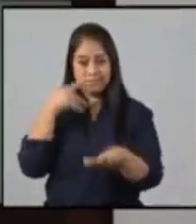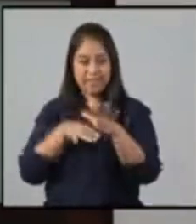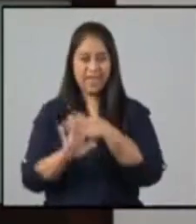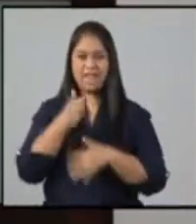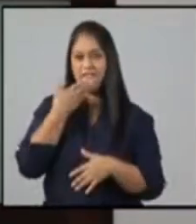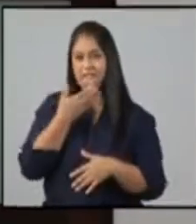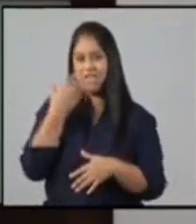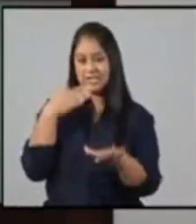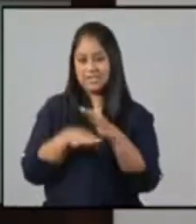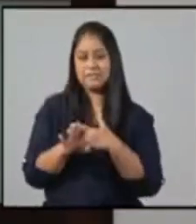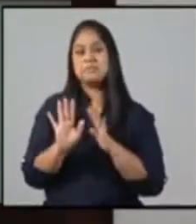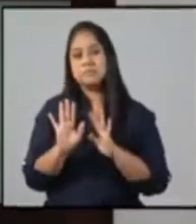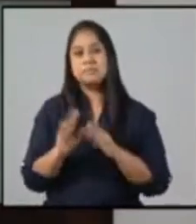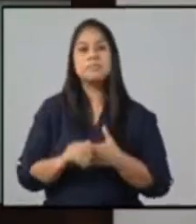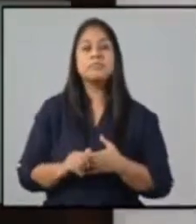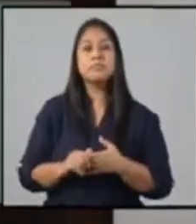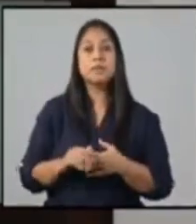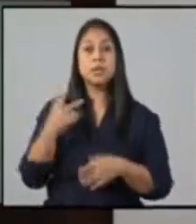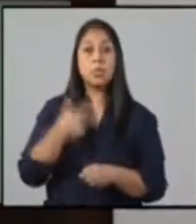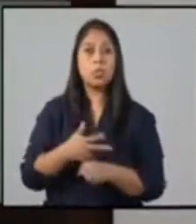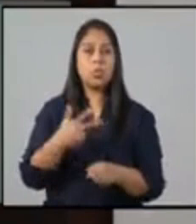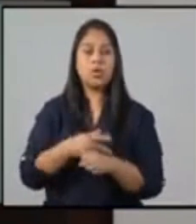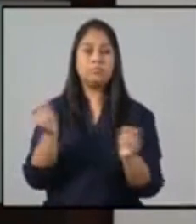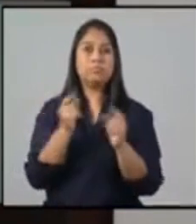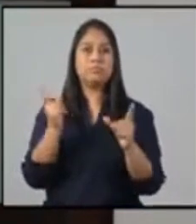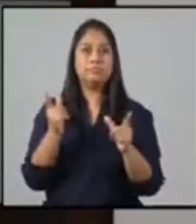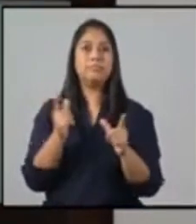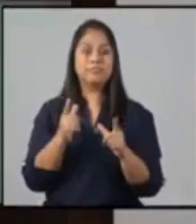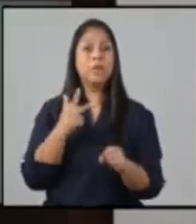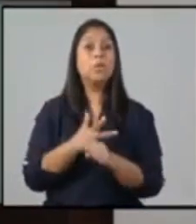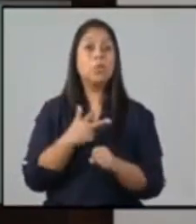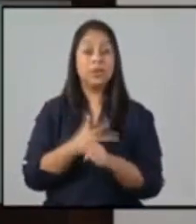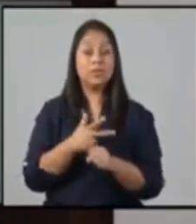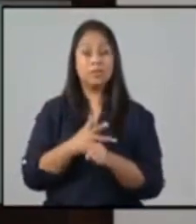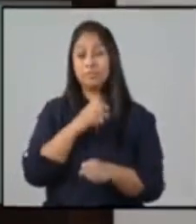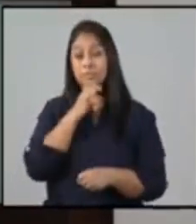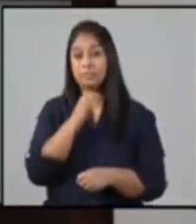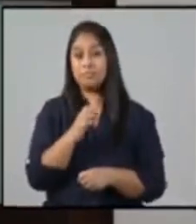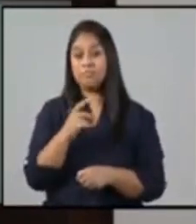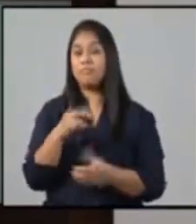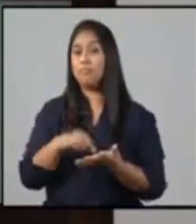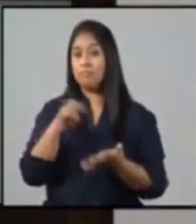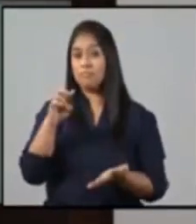fácil. Pues la verdad es que Guatemala te sorprende. Guatemala es un país que requiere